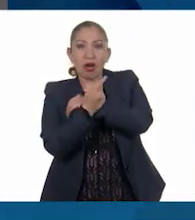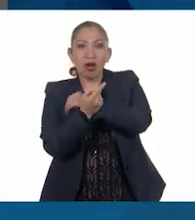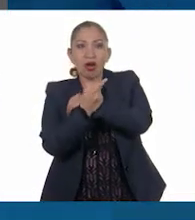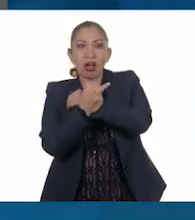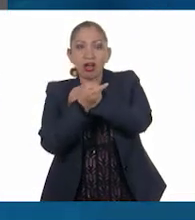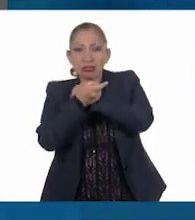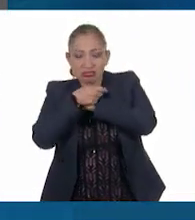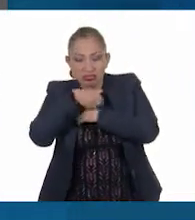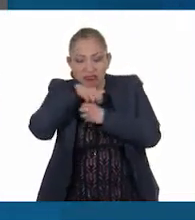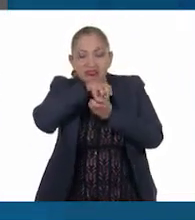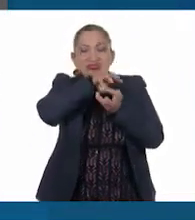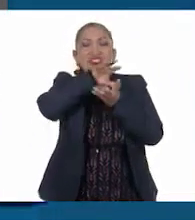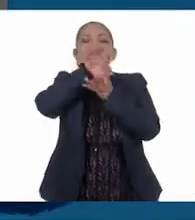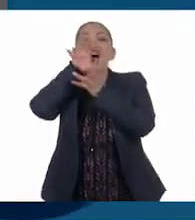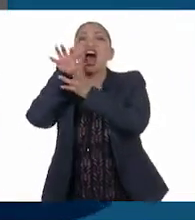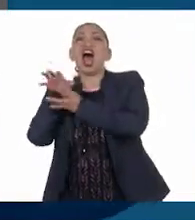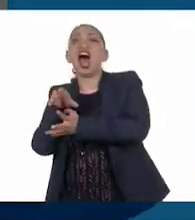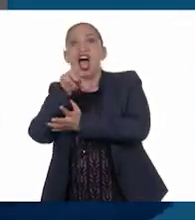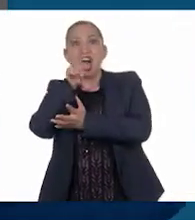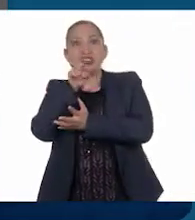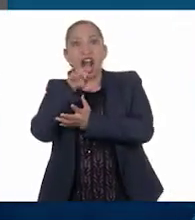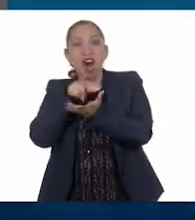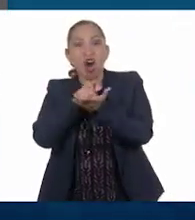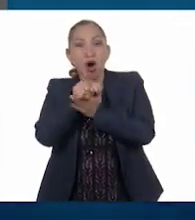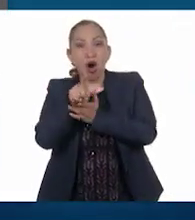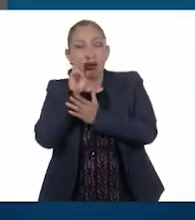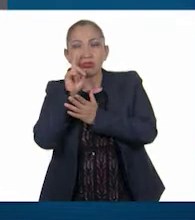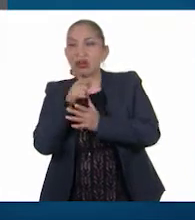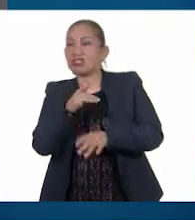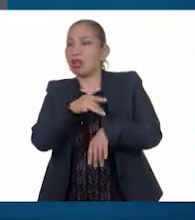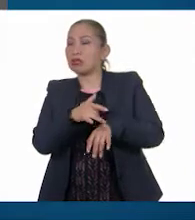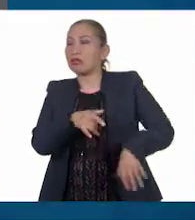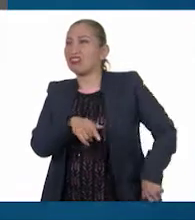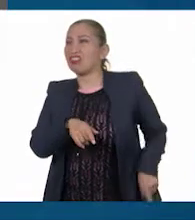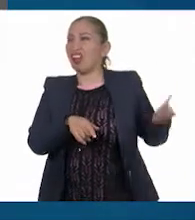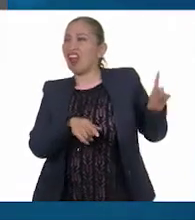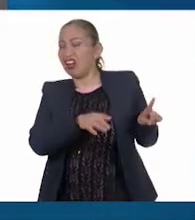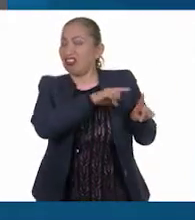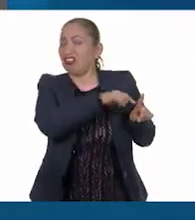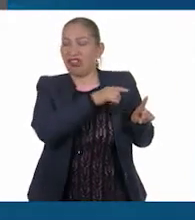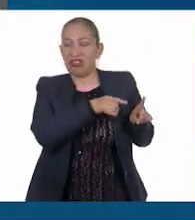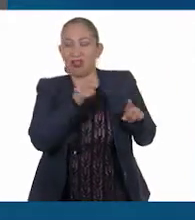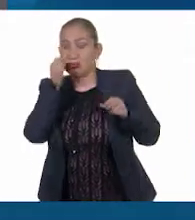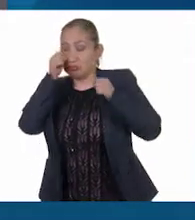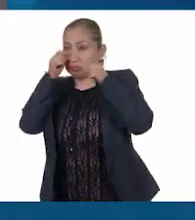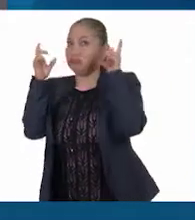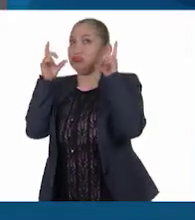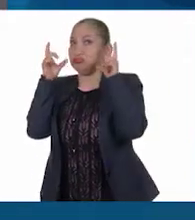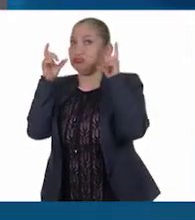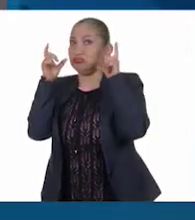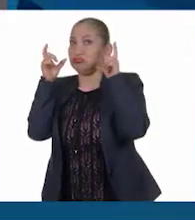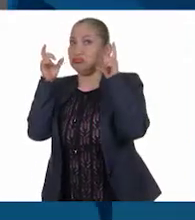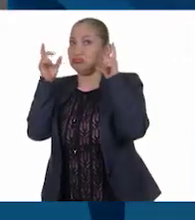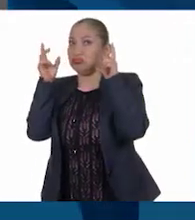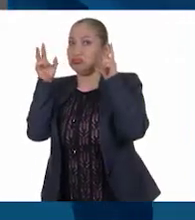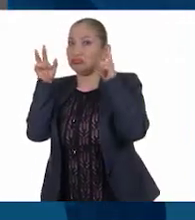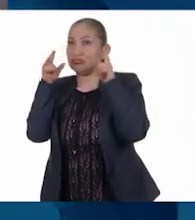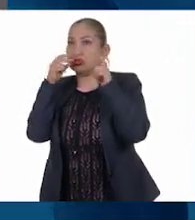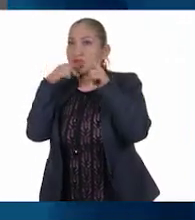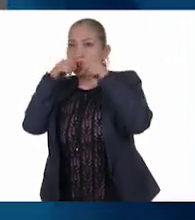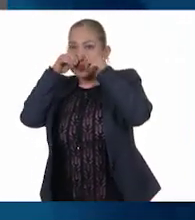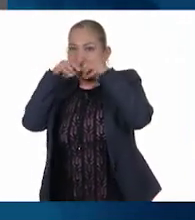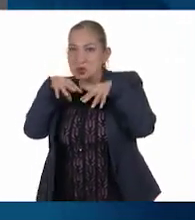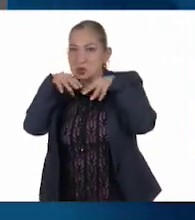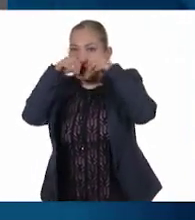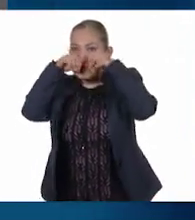dragón. Que en cuanto el dragón sintió que le habían agarrado su cola, abrió los ojos, empezó a lanzar humo por la